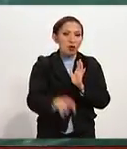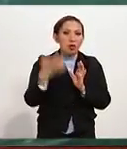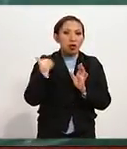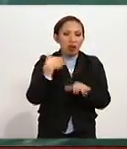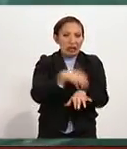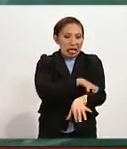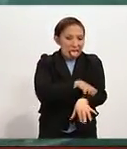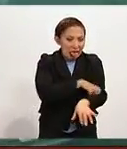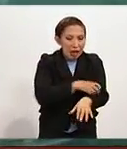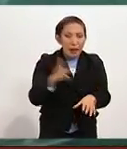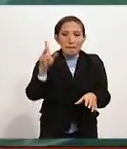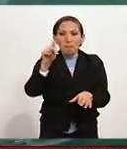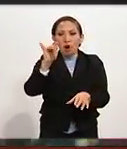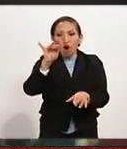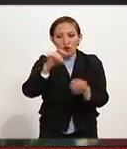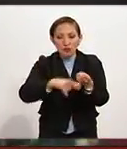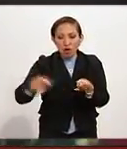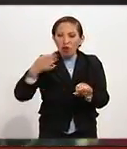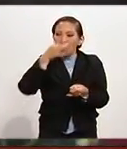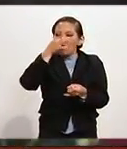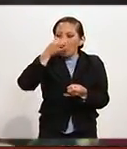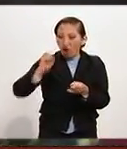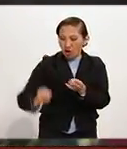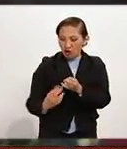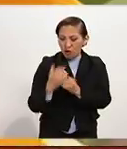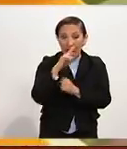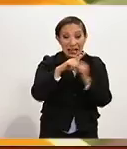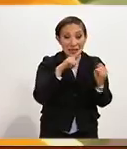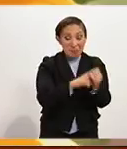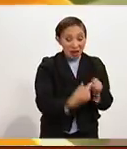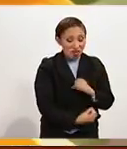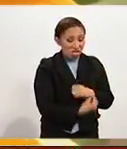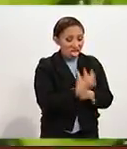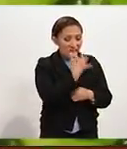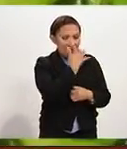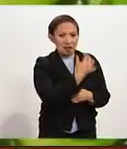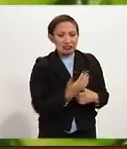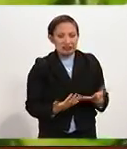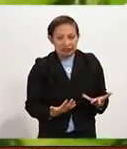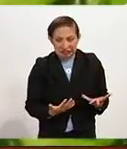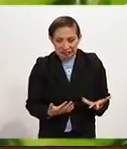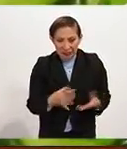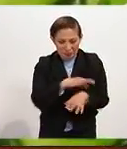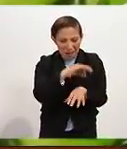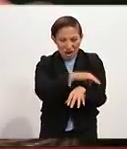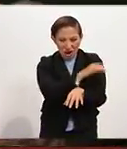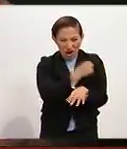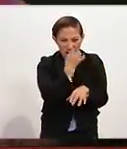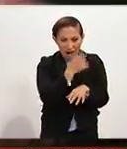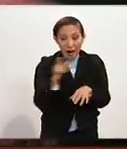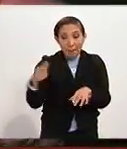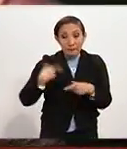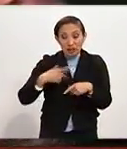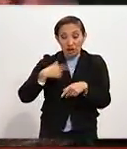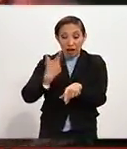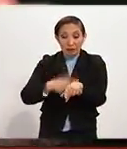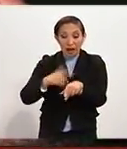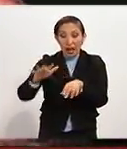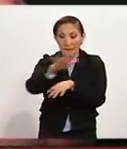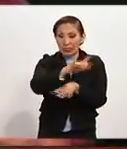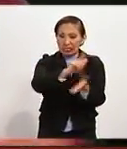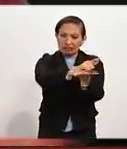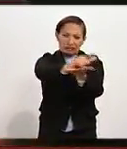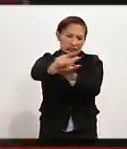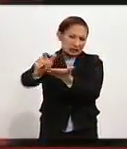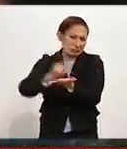alergenos, polvos, pólenes, el pelo de los animales. Entonces es importante para los pacientes asmáticos mantener ambientes lo